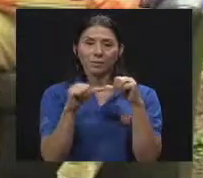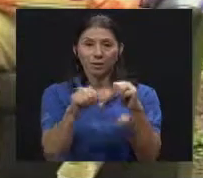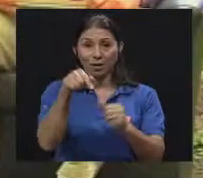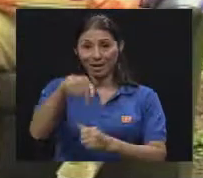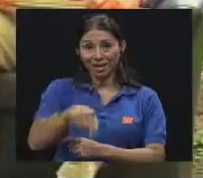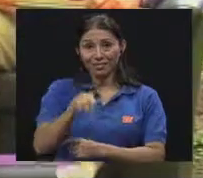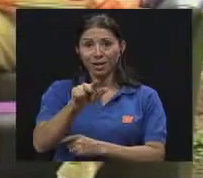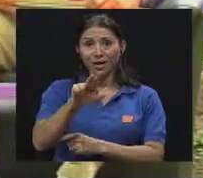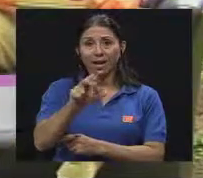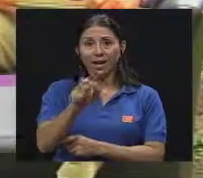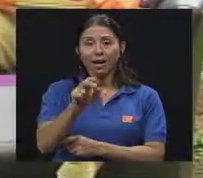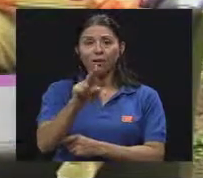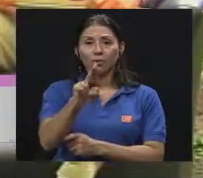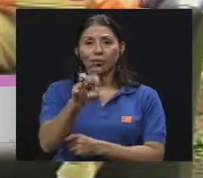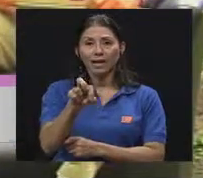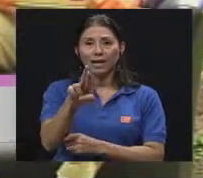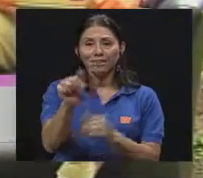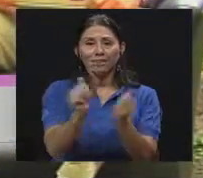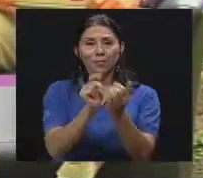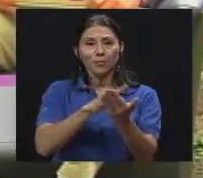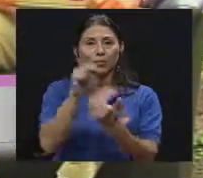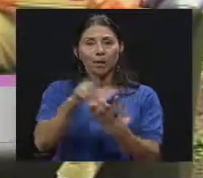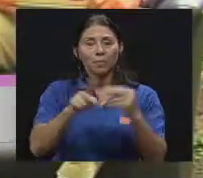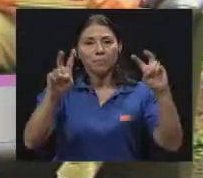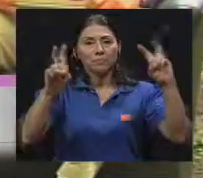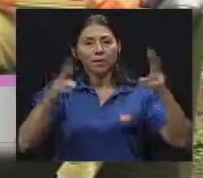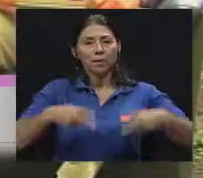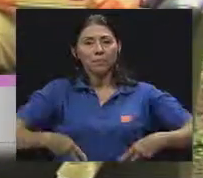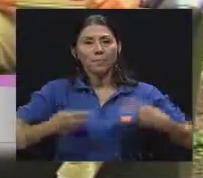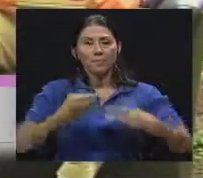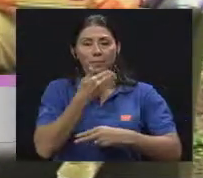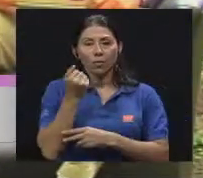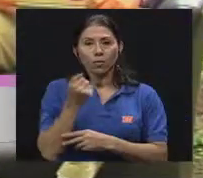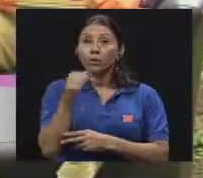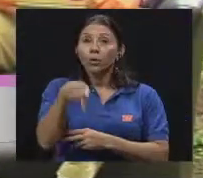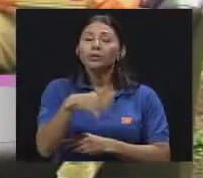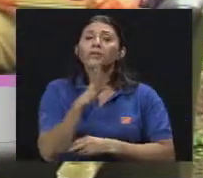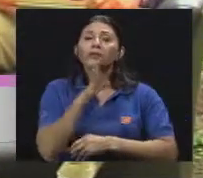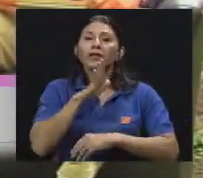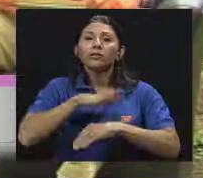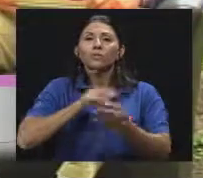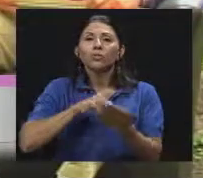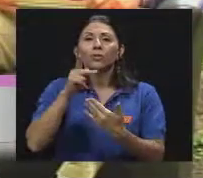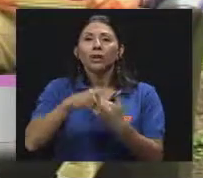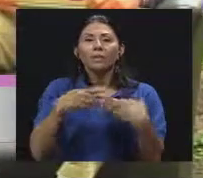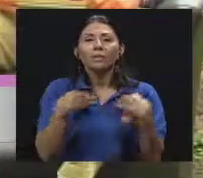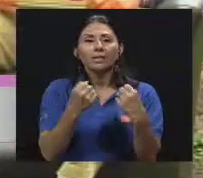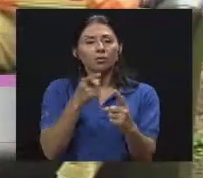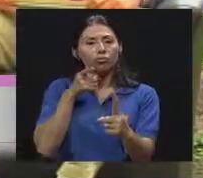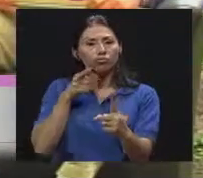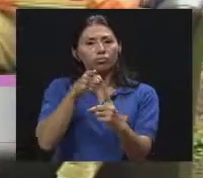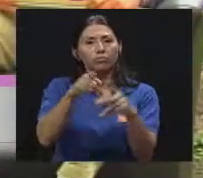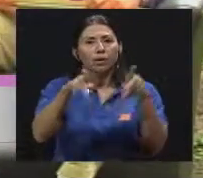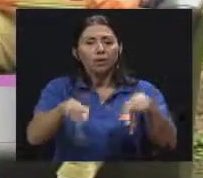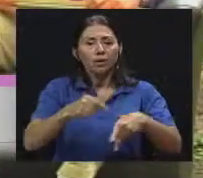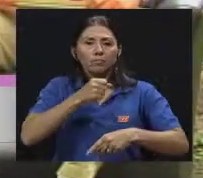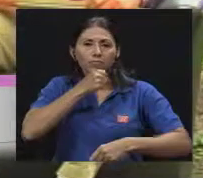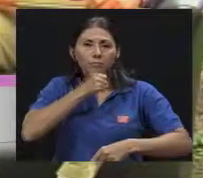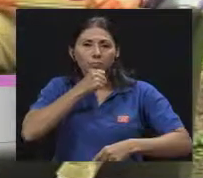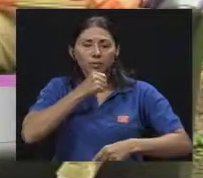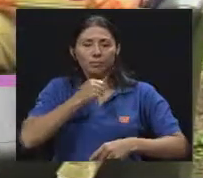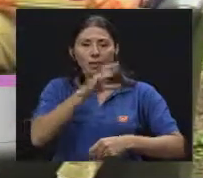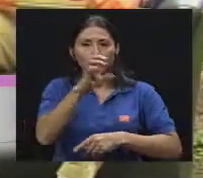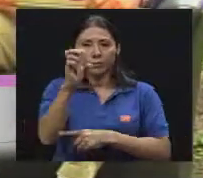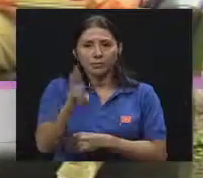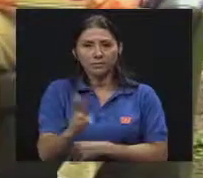Gracias por continuar aquí en su canal UCR con el programa Vivir Mejor. Hoy estamos conversando acerca de los programas de salud dirigidos a la población